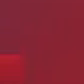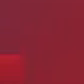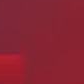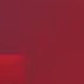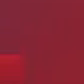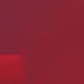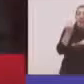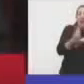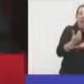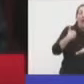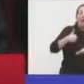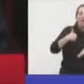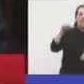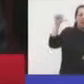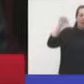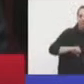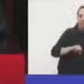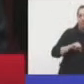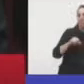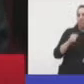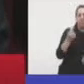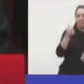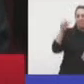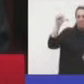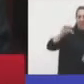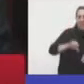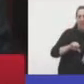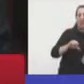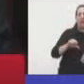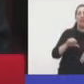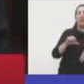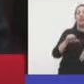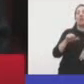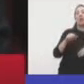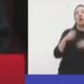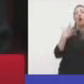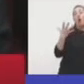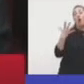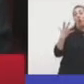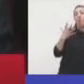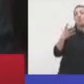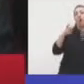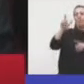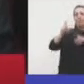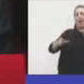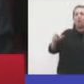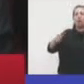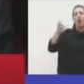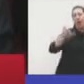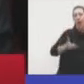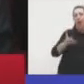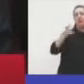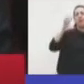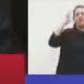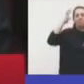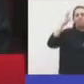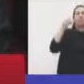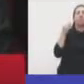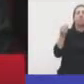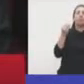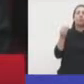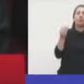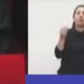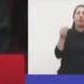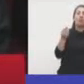decía Ricardo López Murphy, pero el diputado nacional por el radicalismo, la línea Evolución, Martín Tetaz, también utilizó la